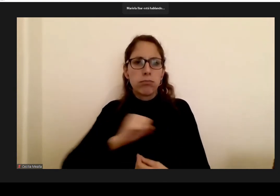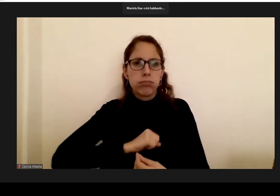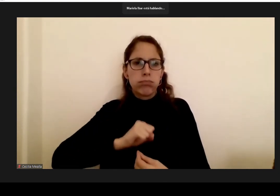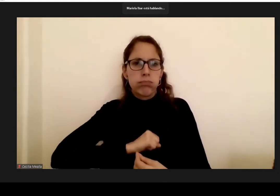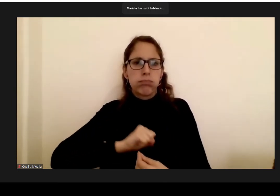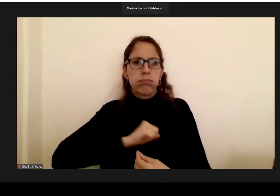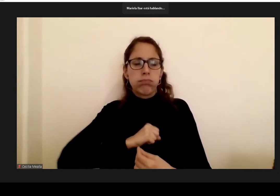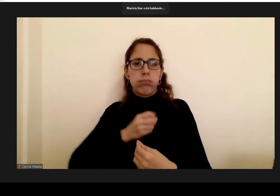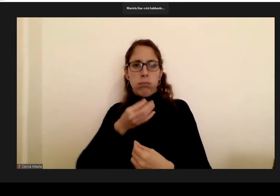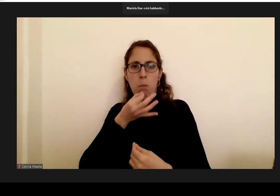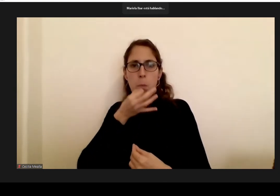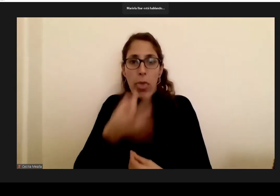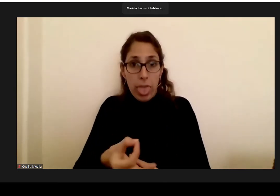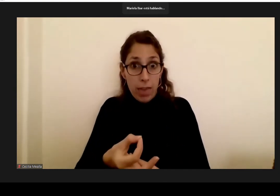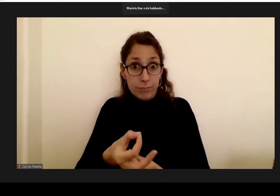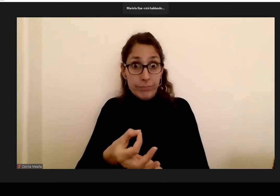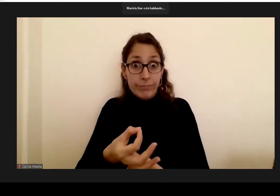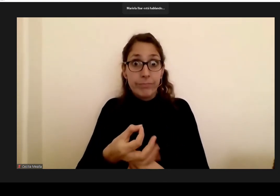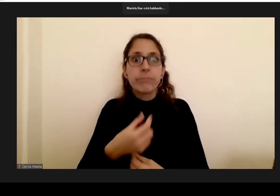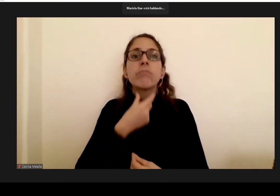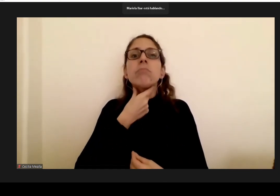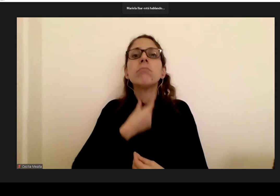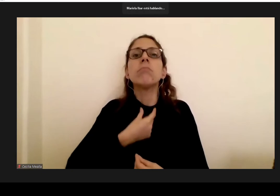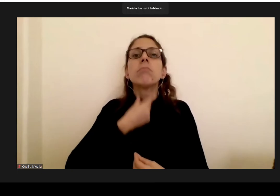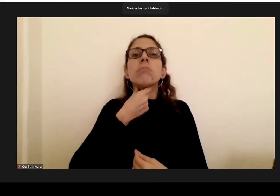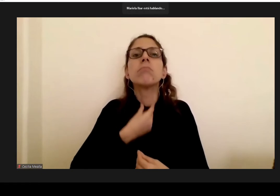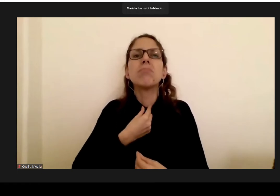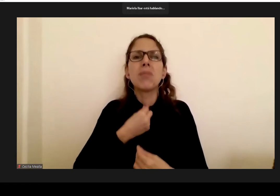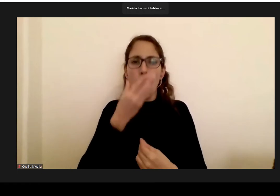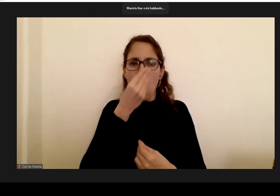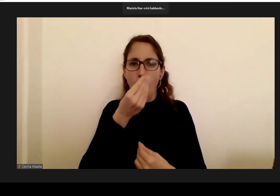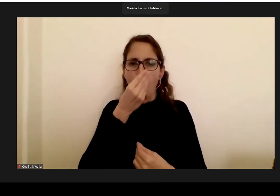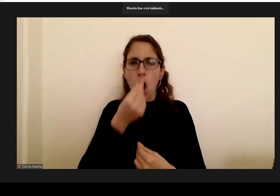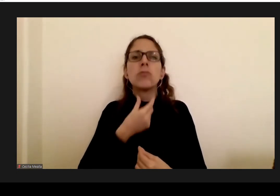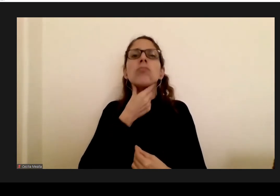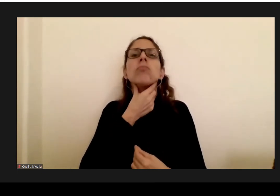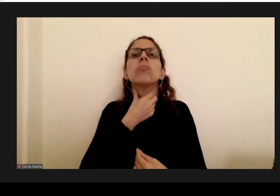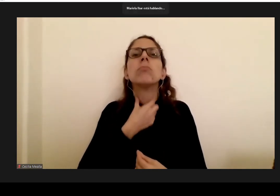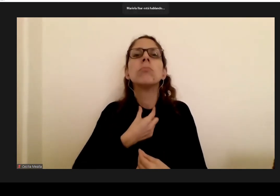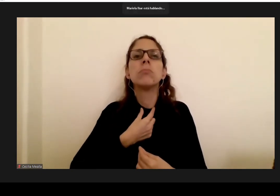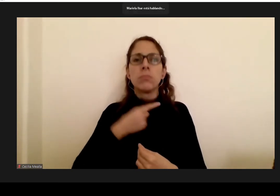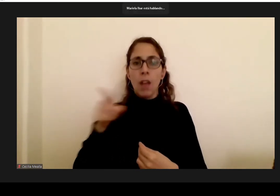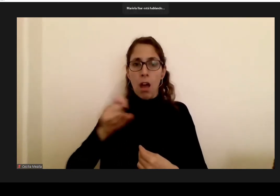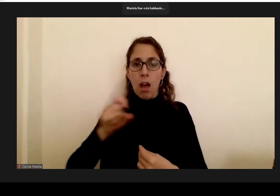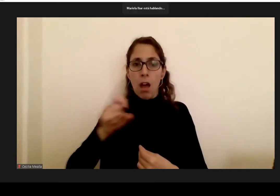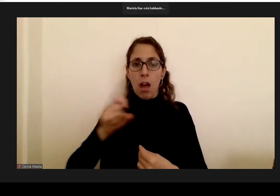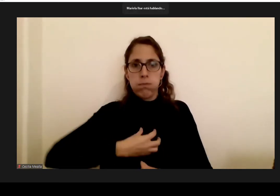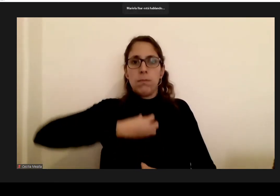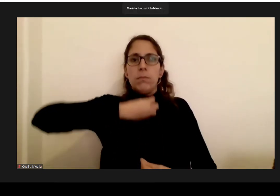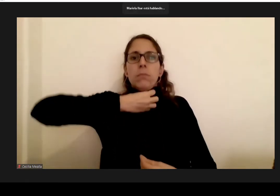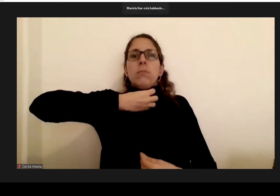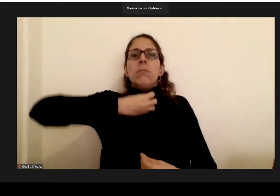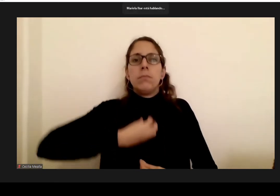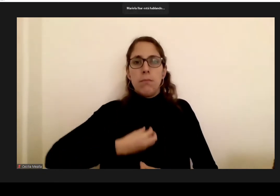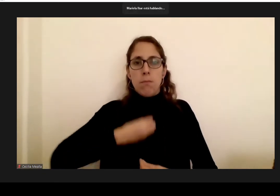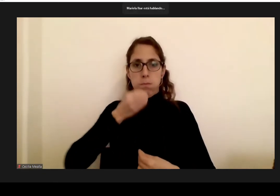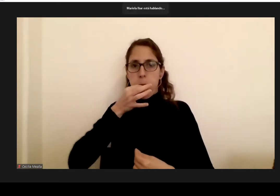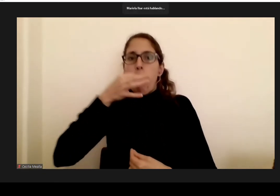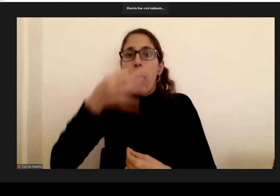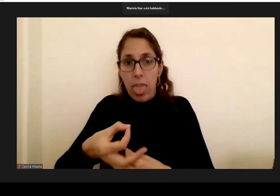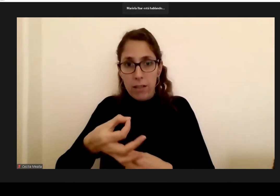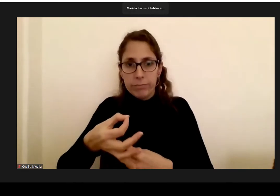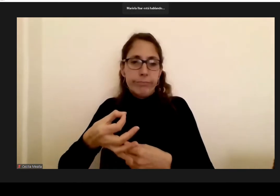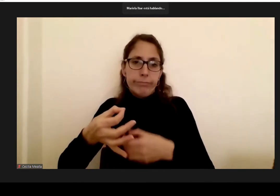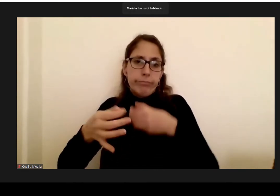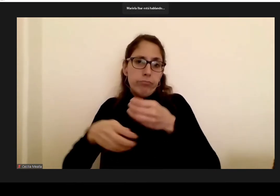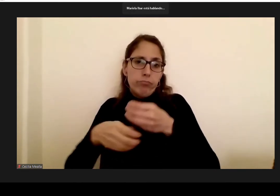que tienen, ¿sí? En la tráquea, en los bronquios, que expectoren y que lo escupan sobre un frasquito.